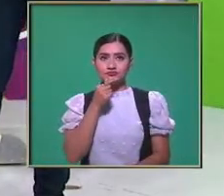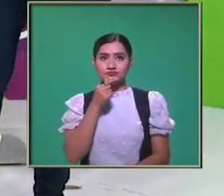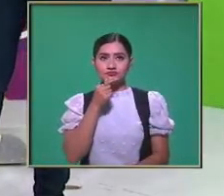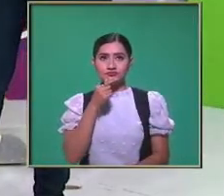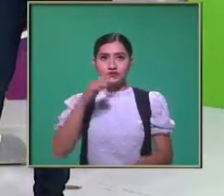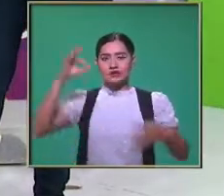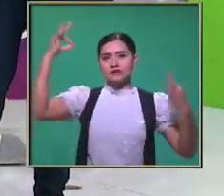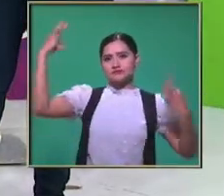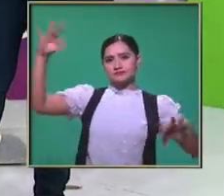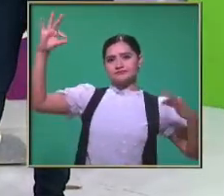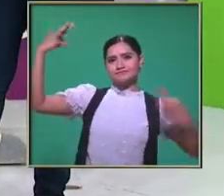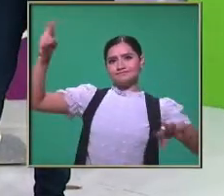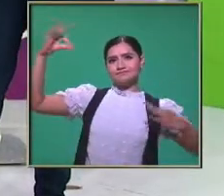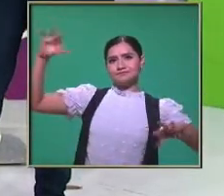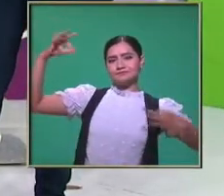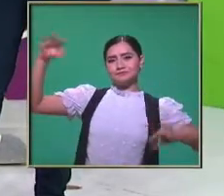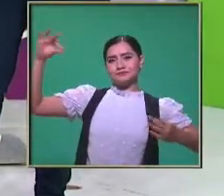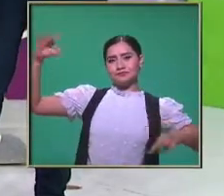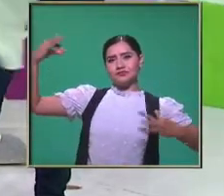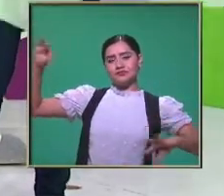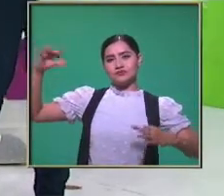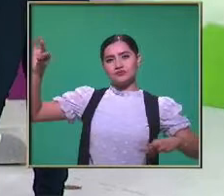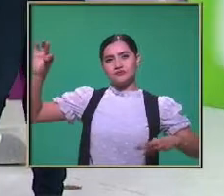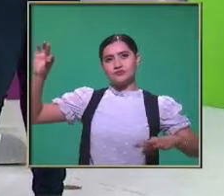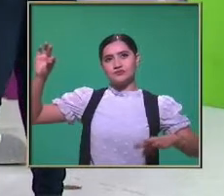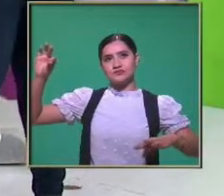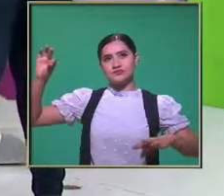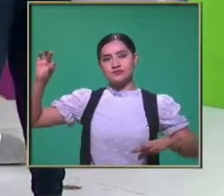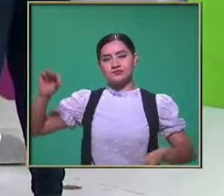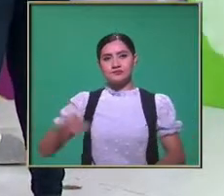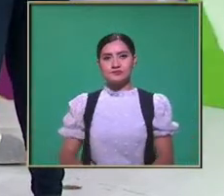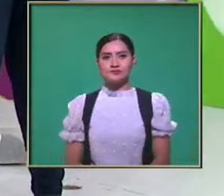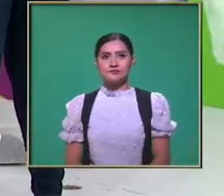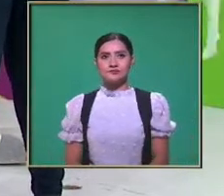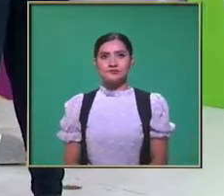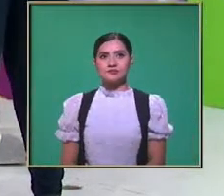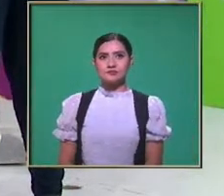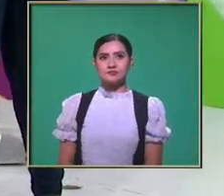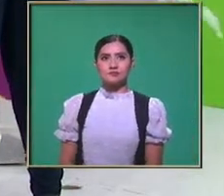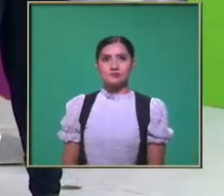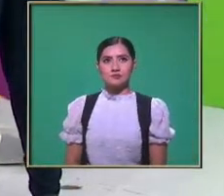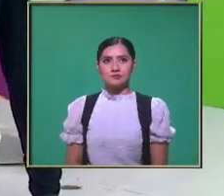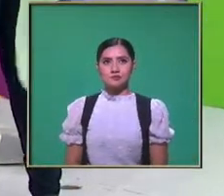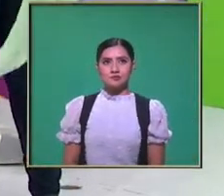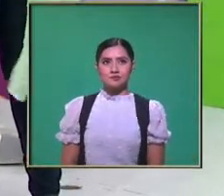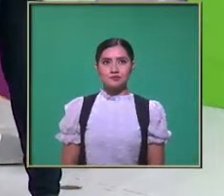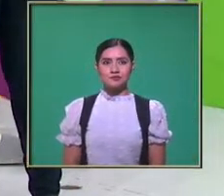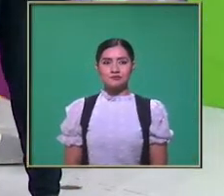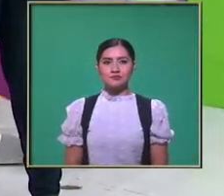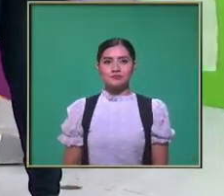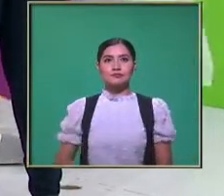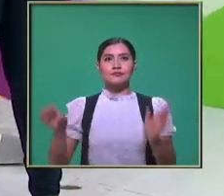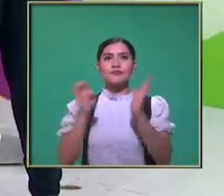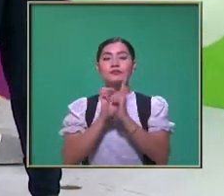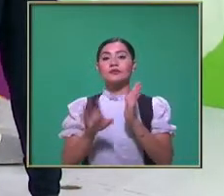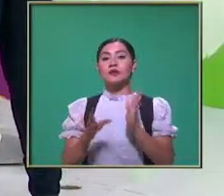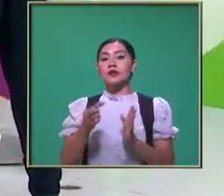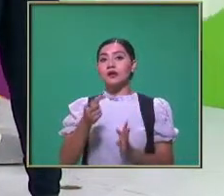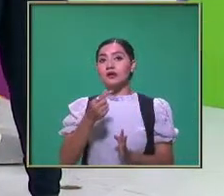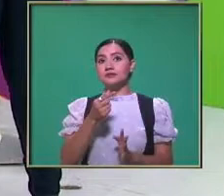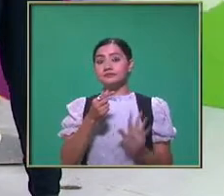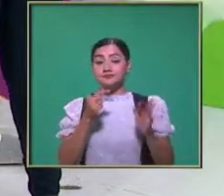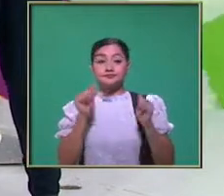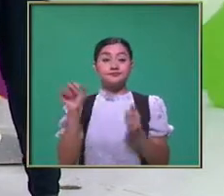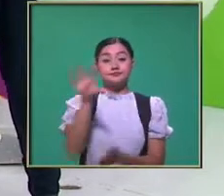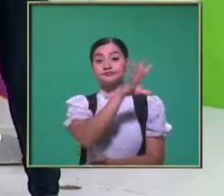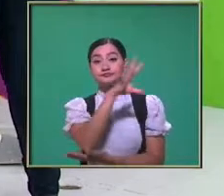que hagamos, el que va a hacer que las telas se muevan, ¿no? Dependiendo, mira, por ejemplo, ahorita ya aprendimos el ventilador,